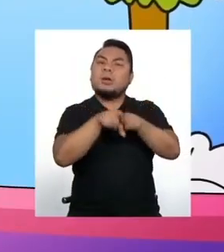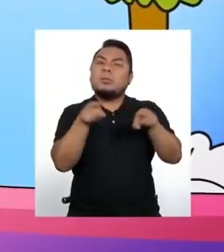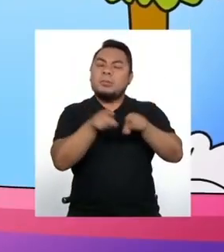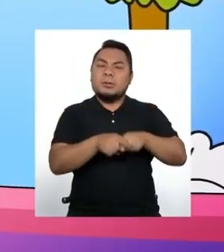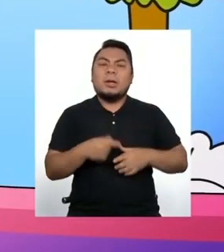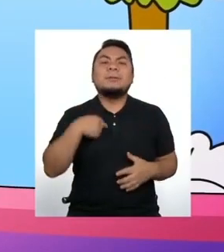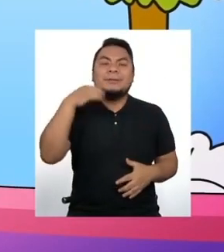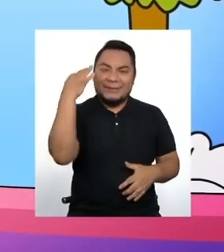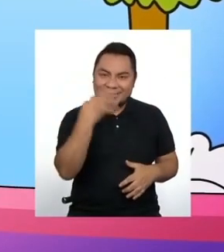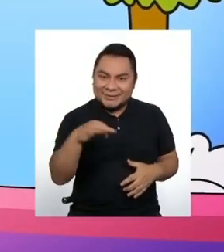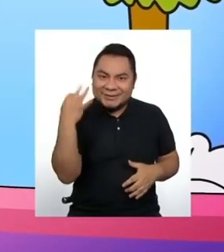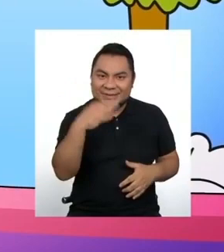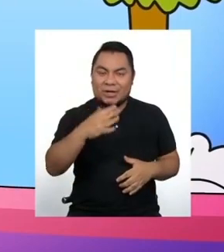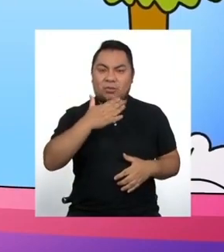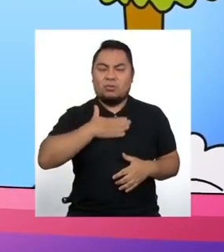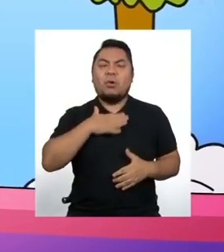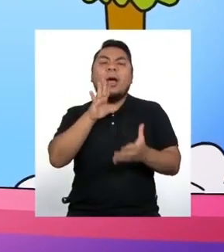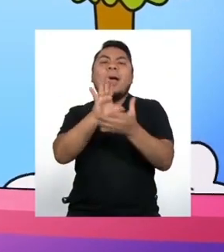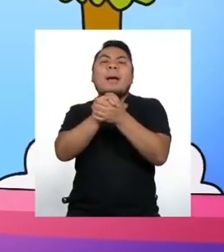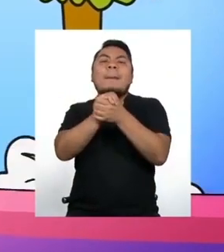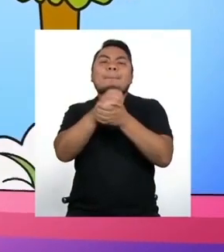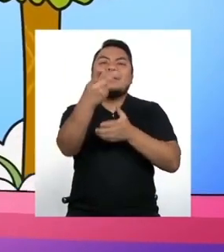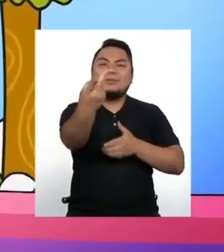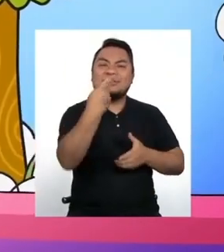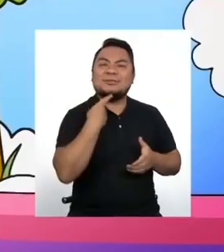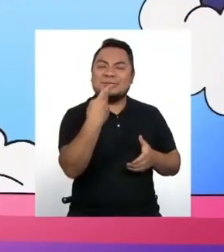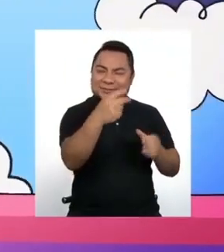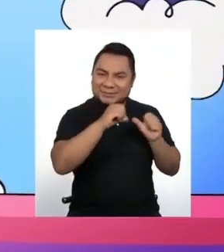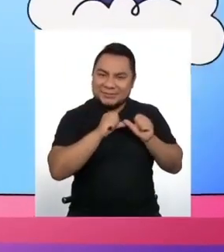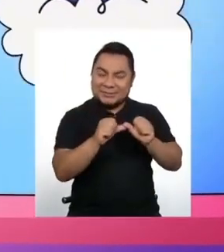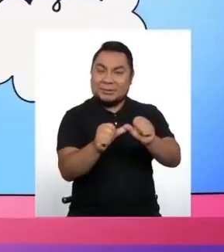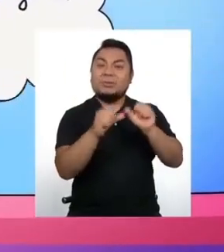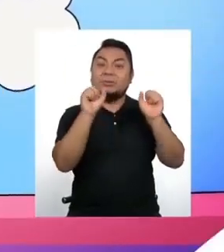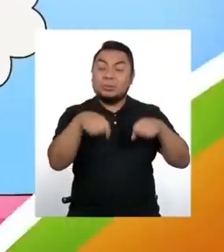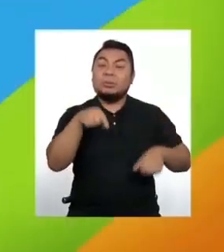Llegó el momento de imaginar y disfrutar.